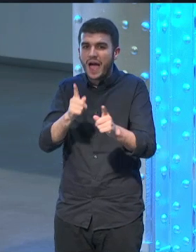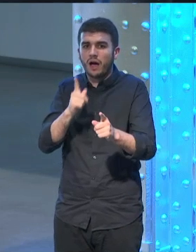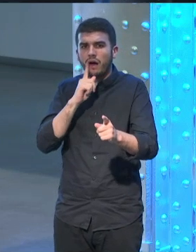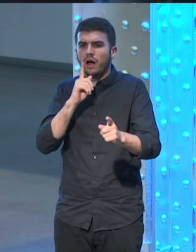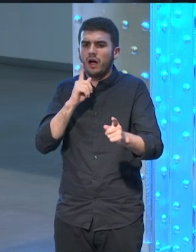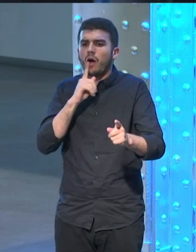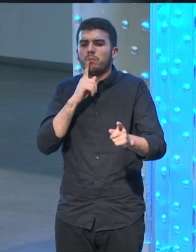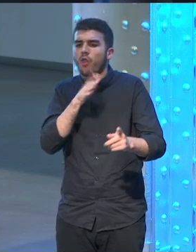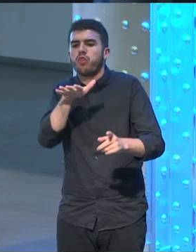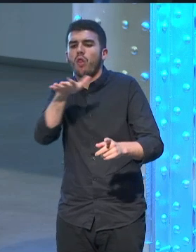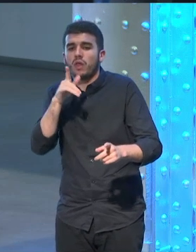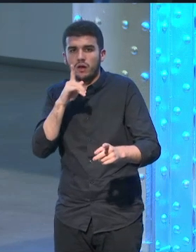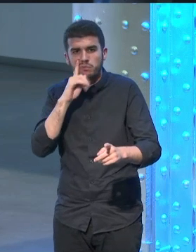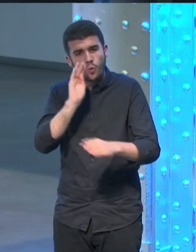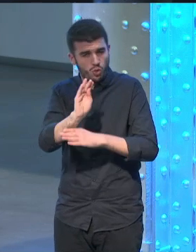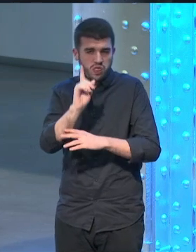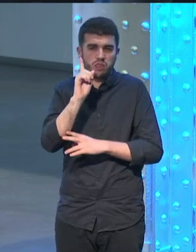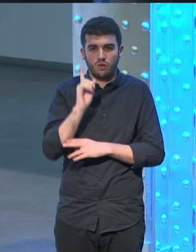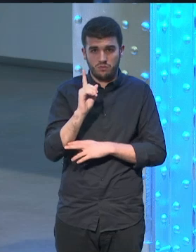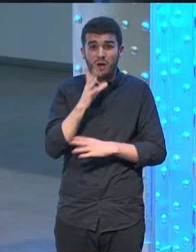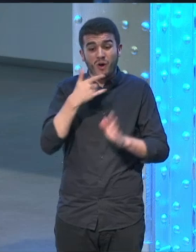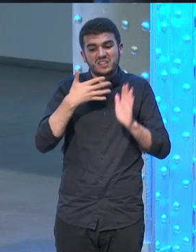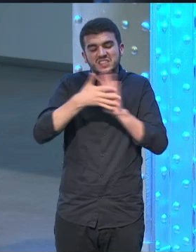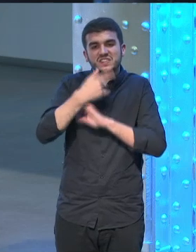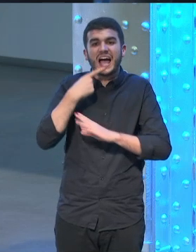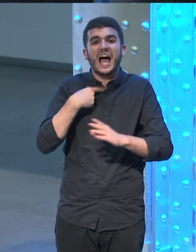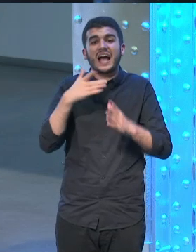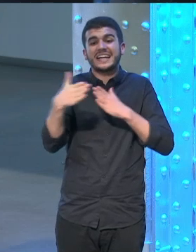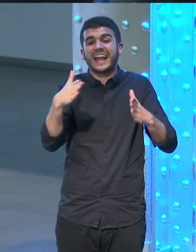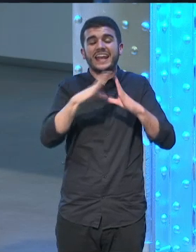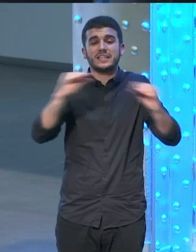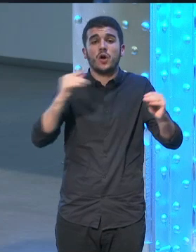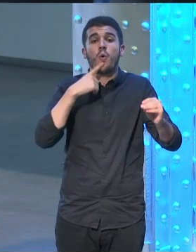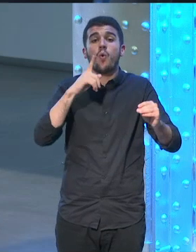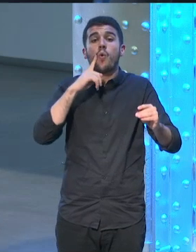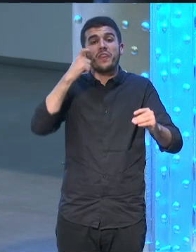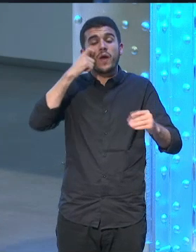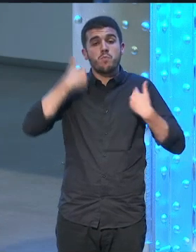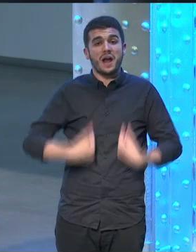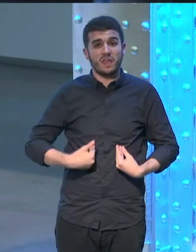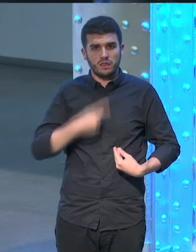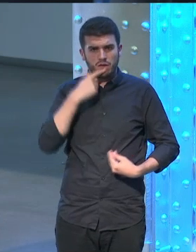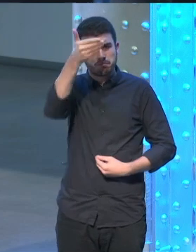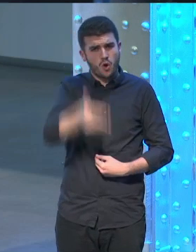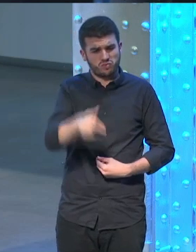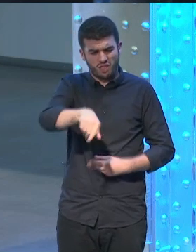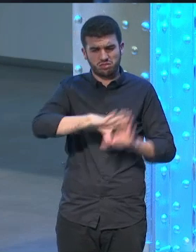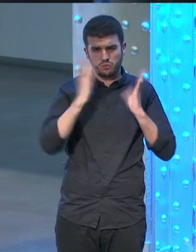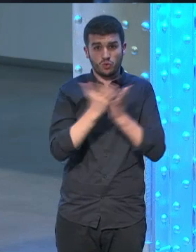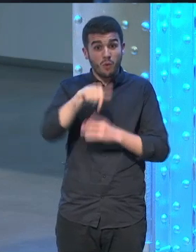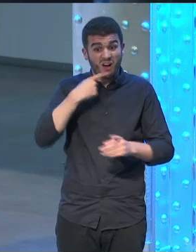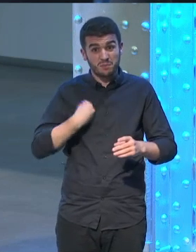que quieran estudiar, porque las carreras de humanidades son muy necesarias en nuestro mundo. De hecho, justamente con nuestra